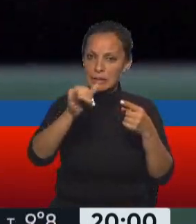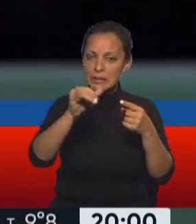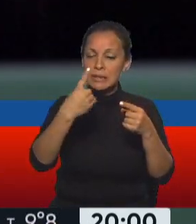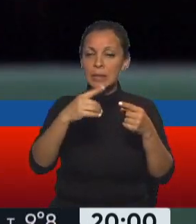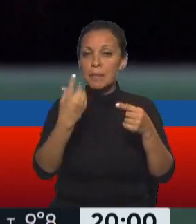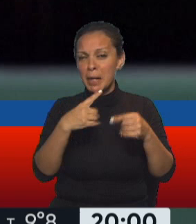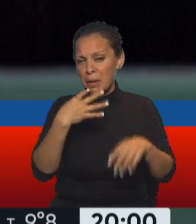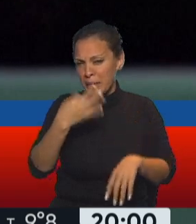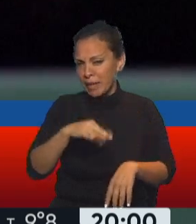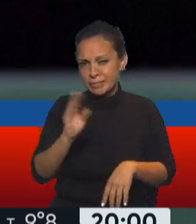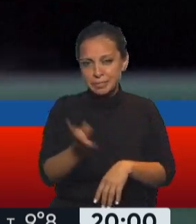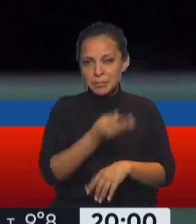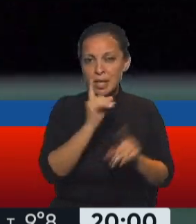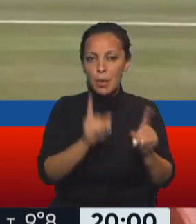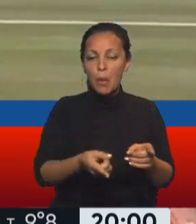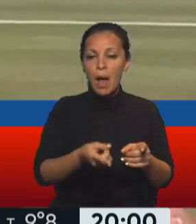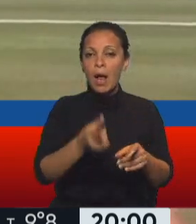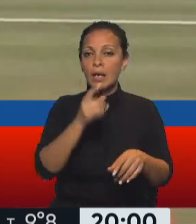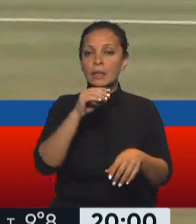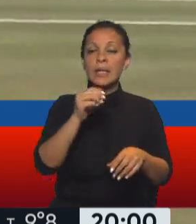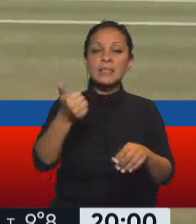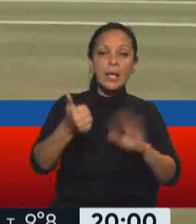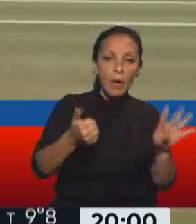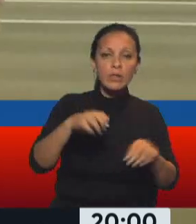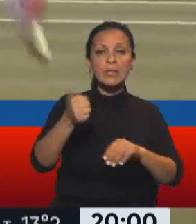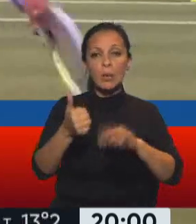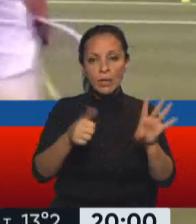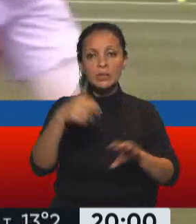Bueno, se reinventa, se recupera, 6-4, 6-4, 6-3,